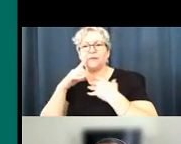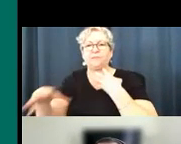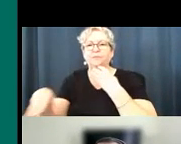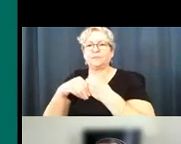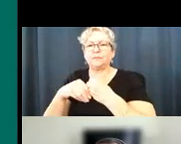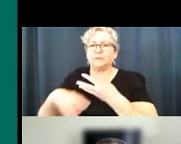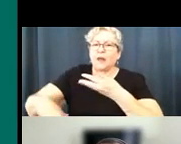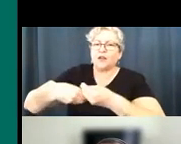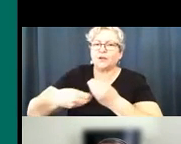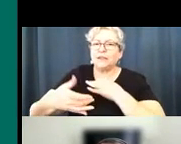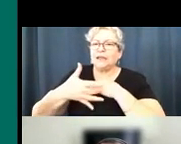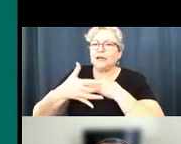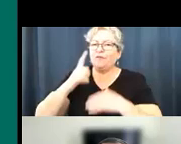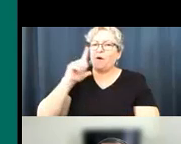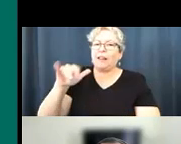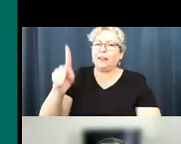para añadir